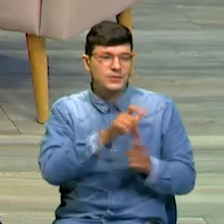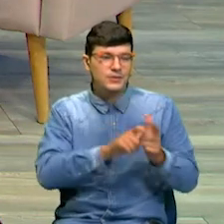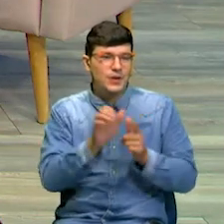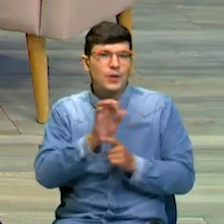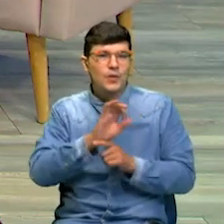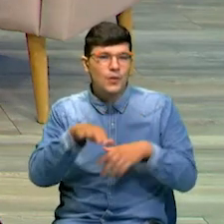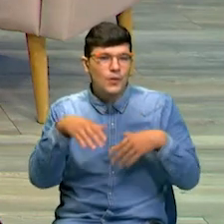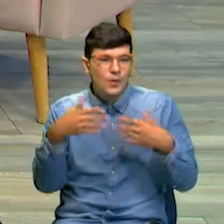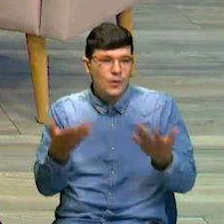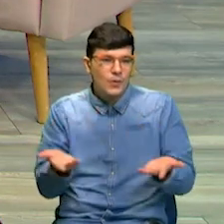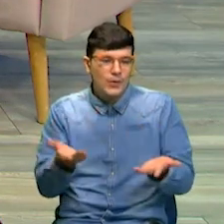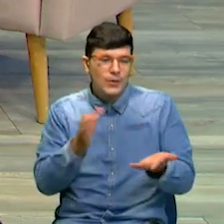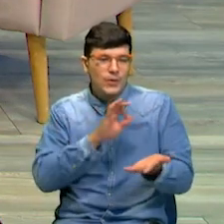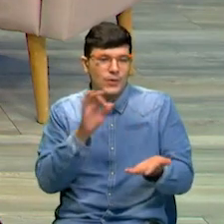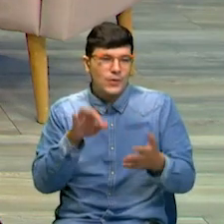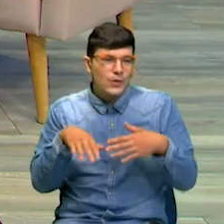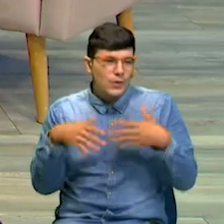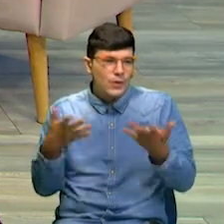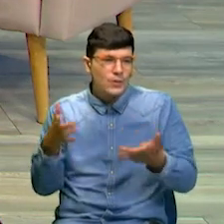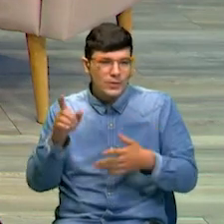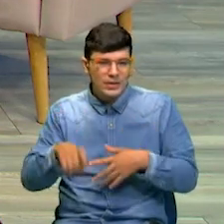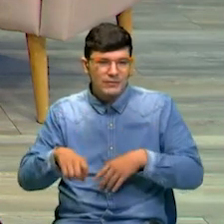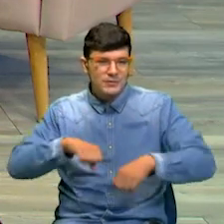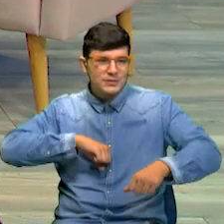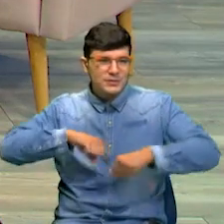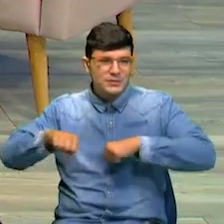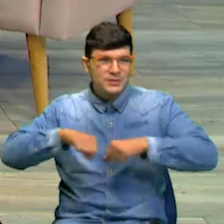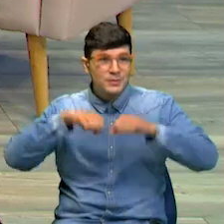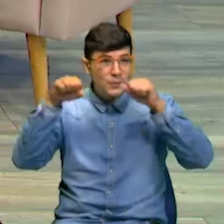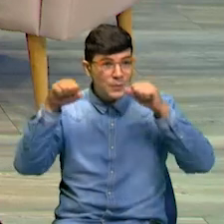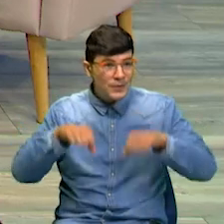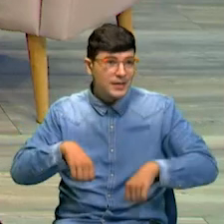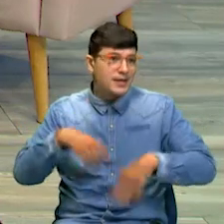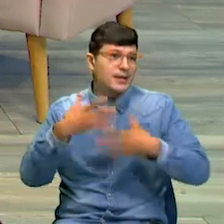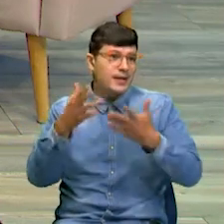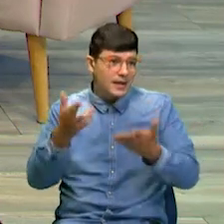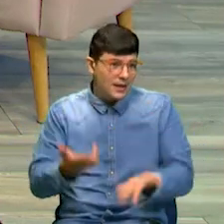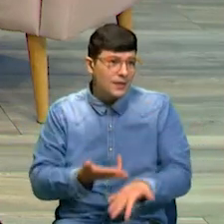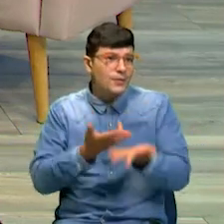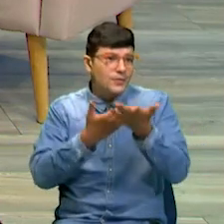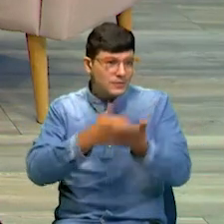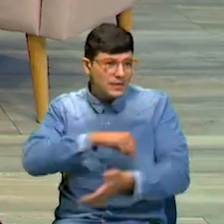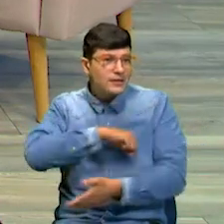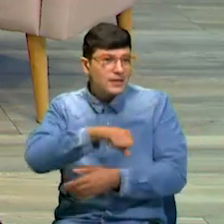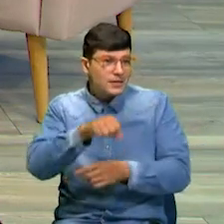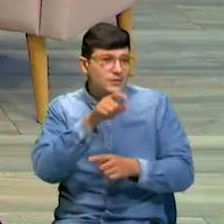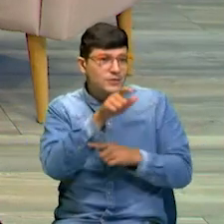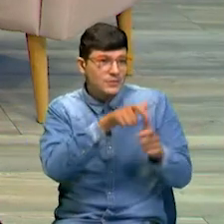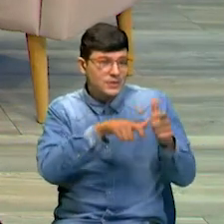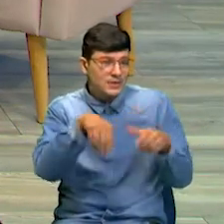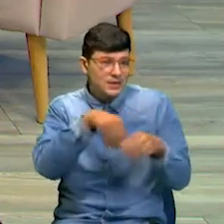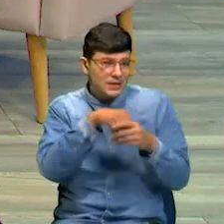cómo debemos actuar para que le restituya los derechos a ellos.